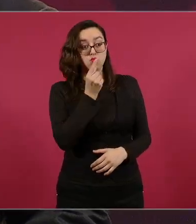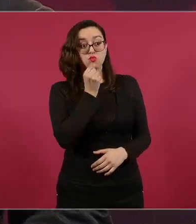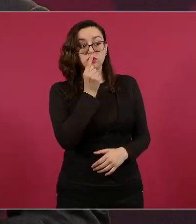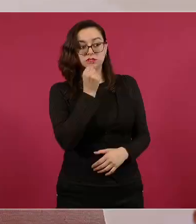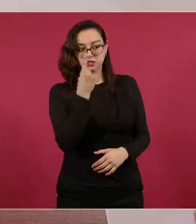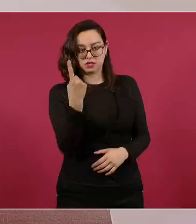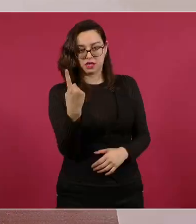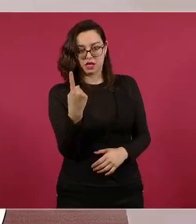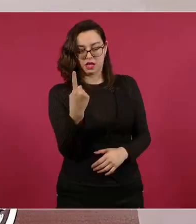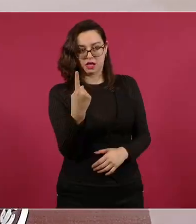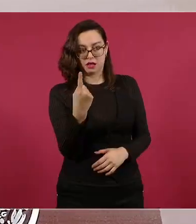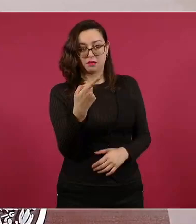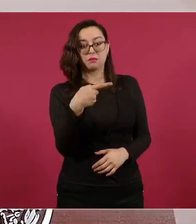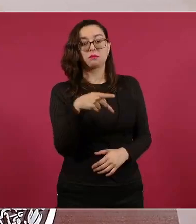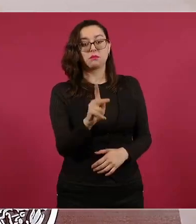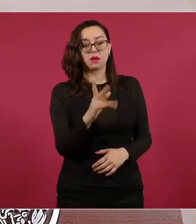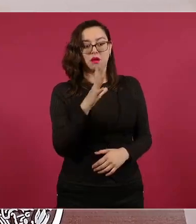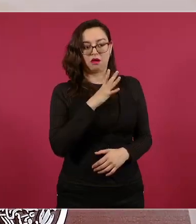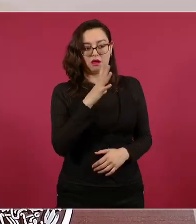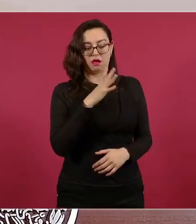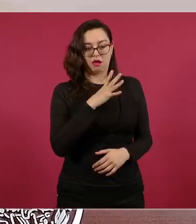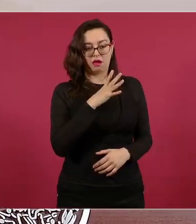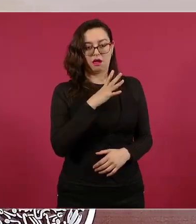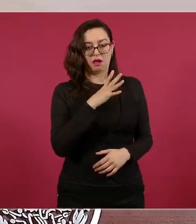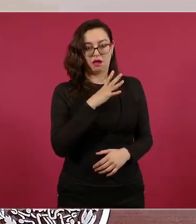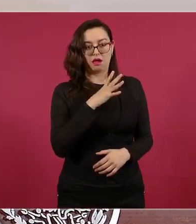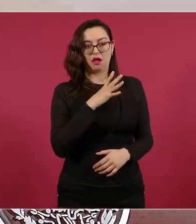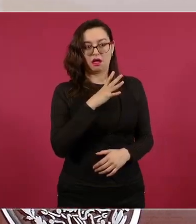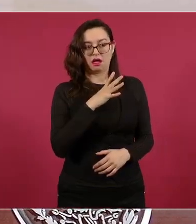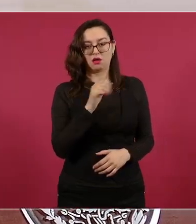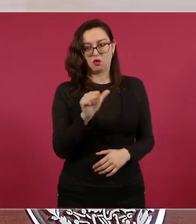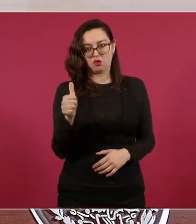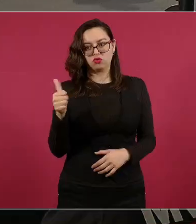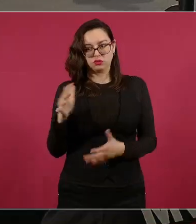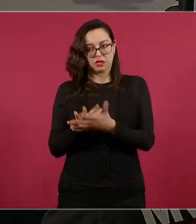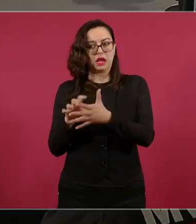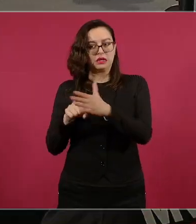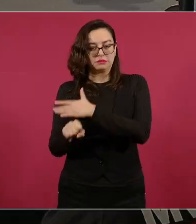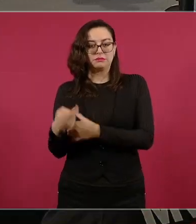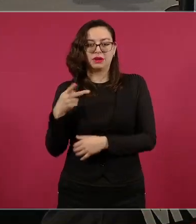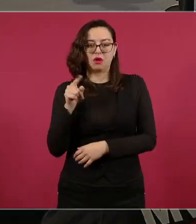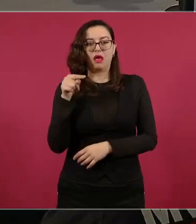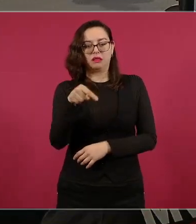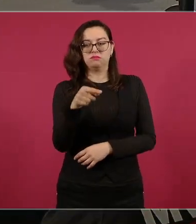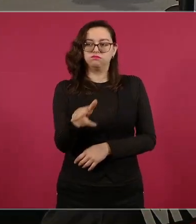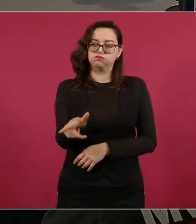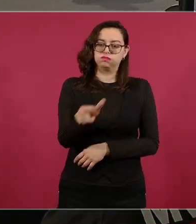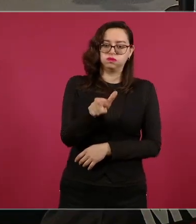se presume que fue… El que disparó. El que disparó. ¿Dónde estaba,